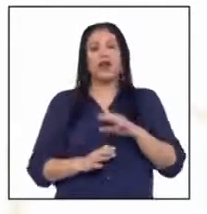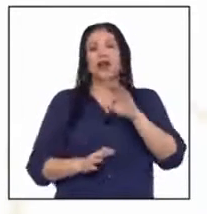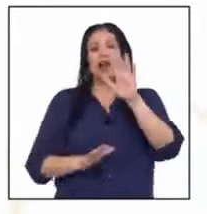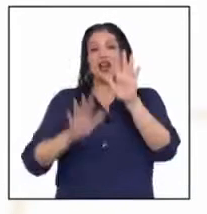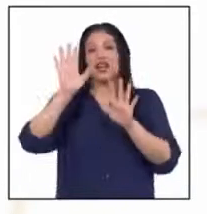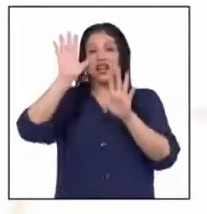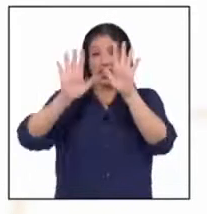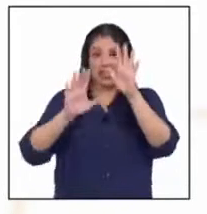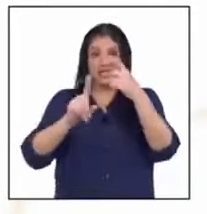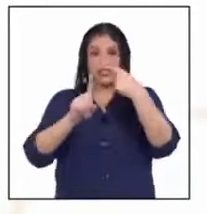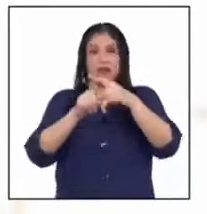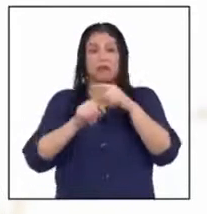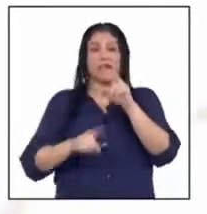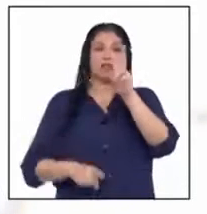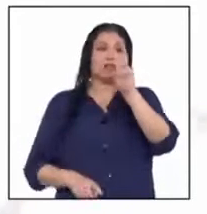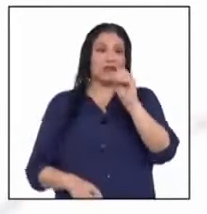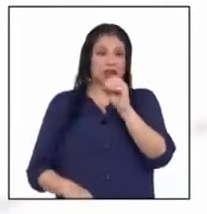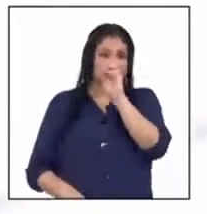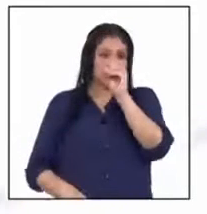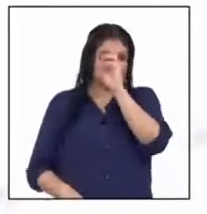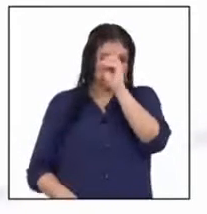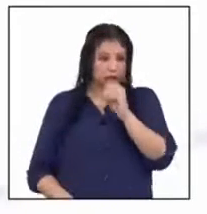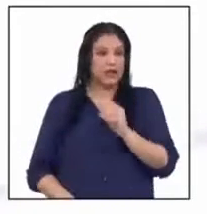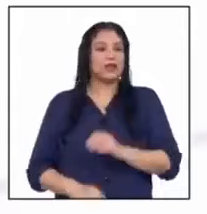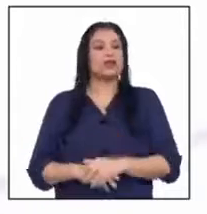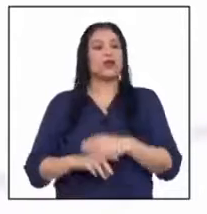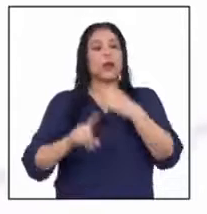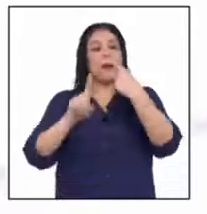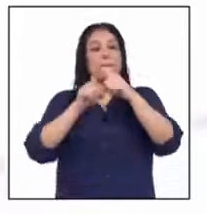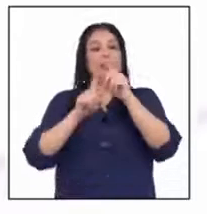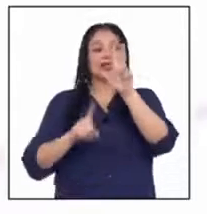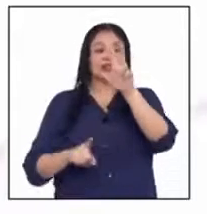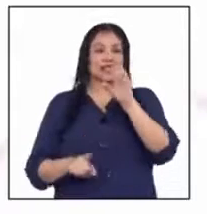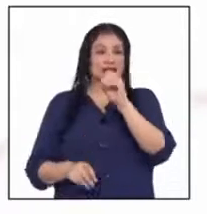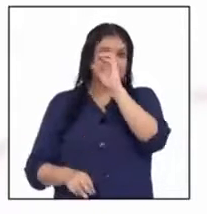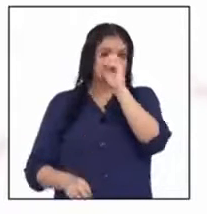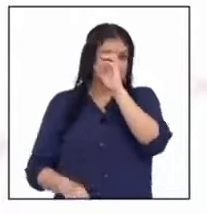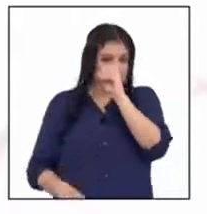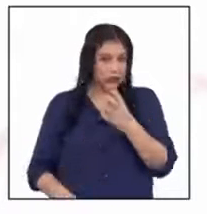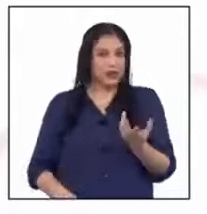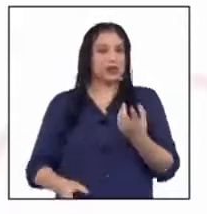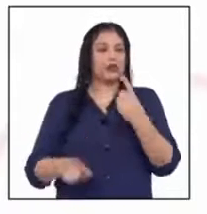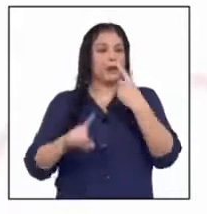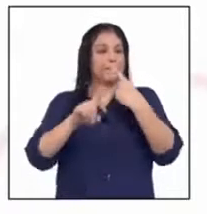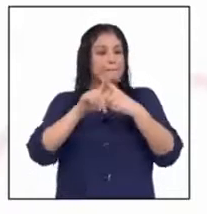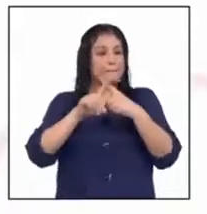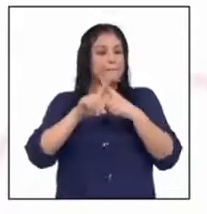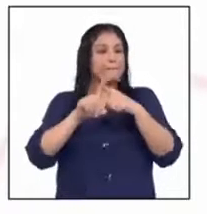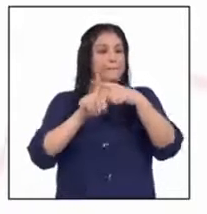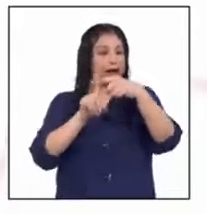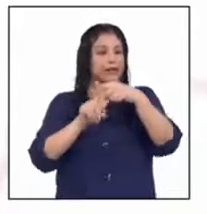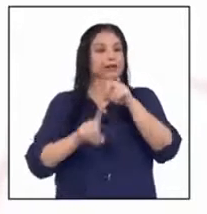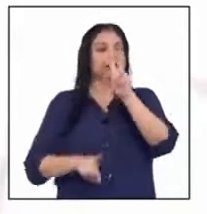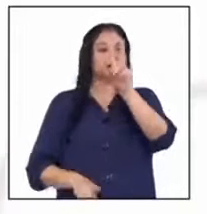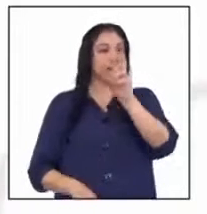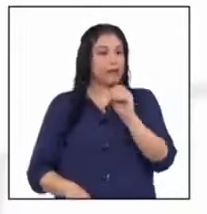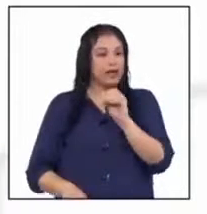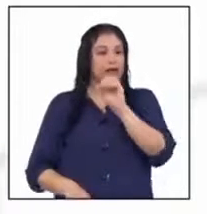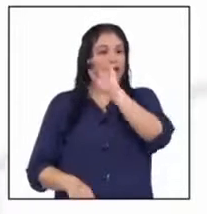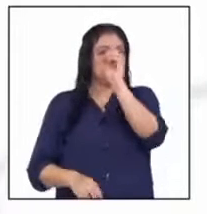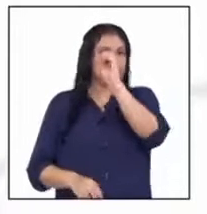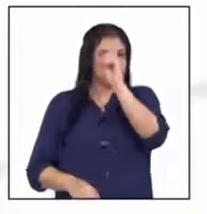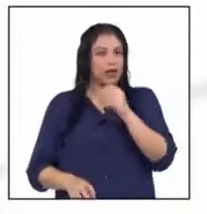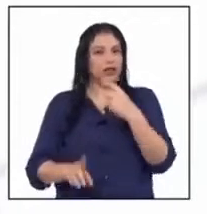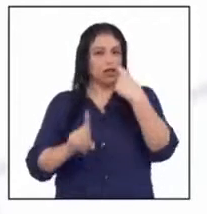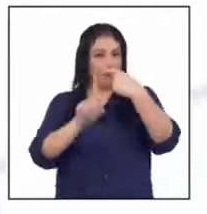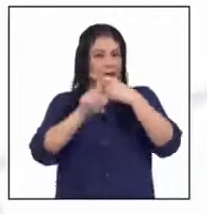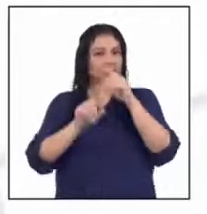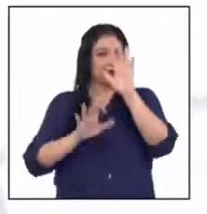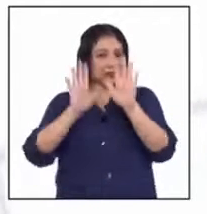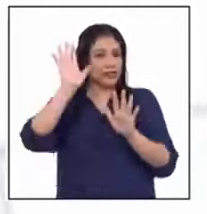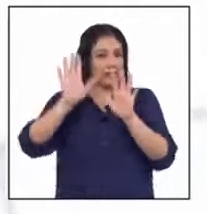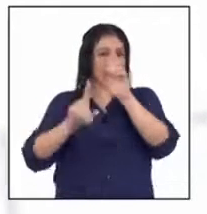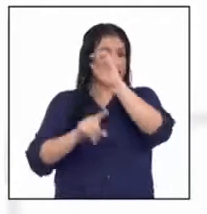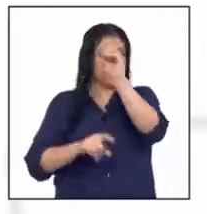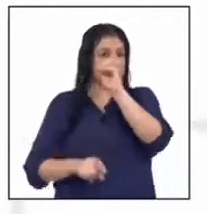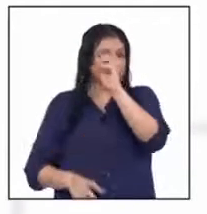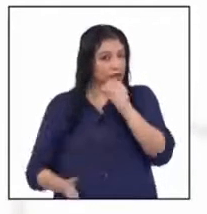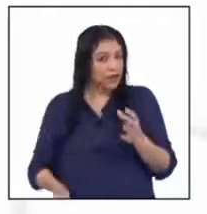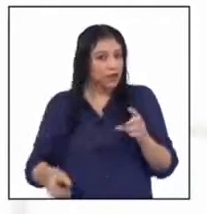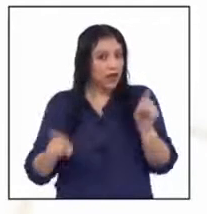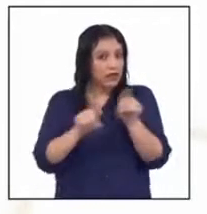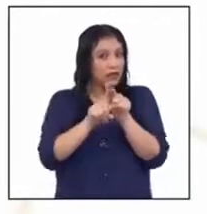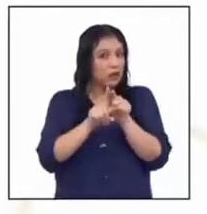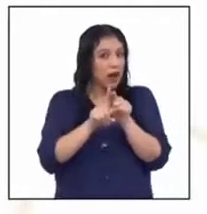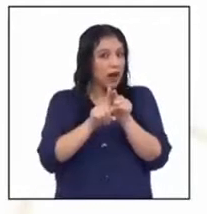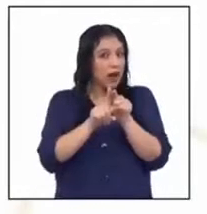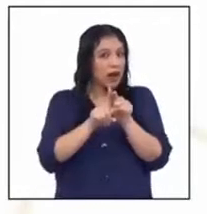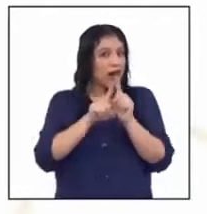15% más 20% más 30% más 20% más 15%